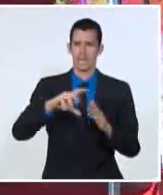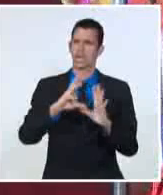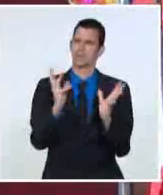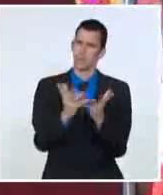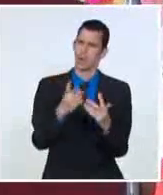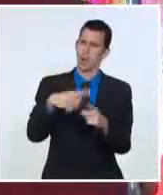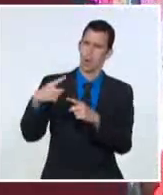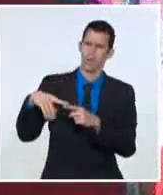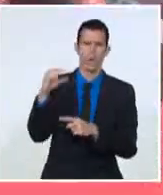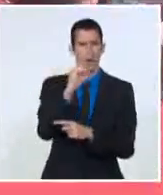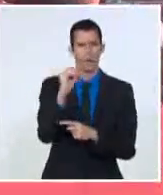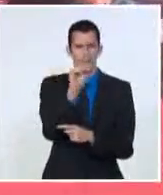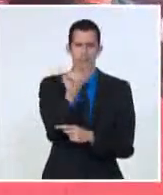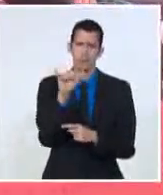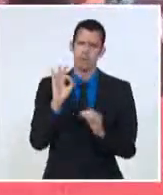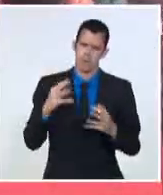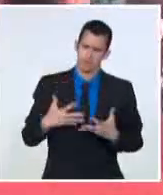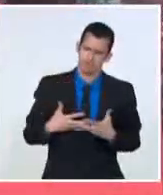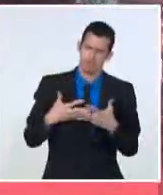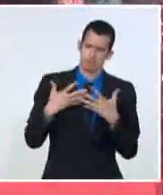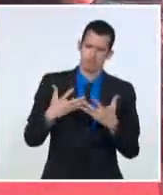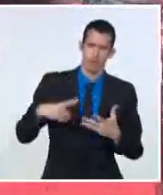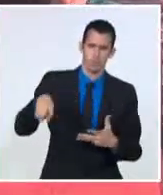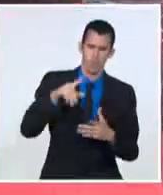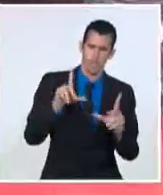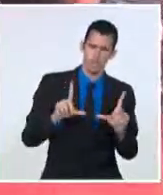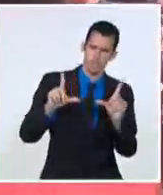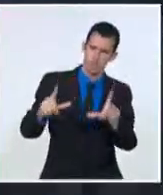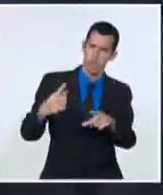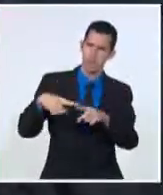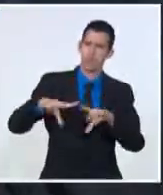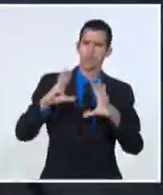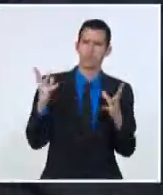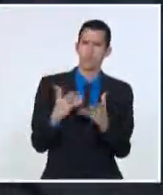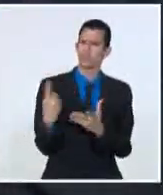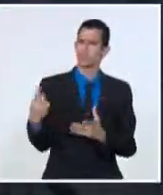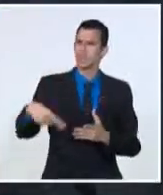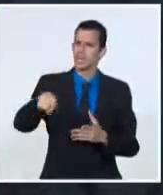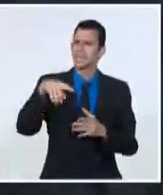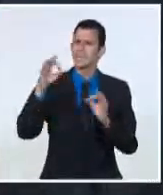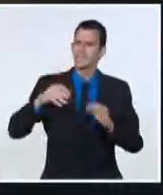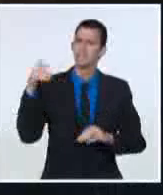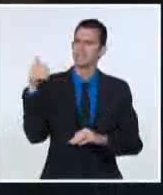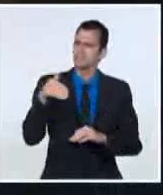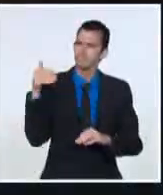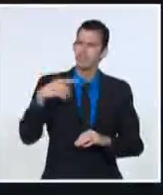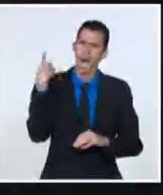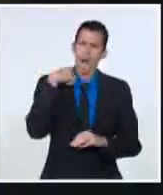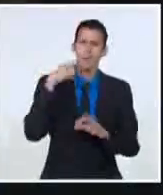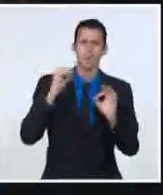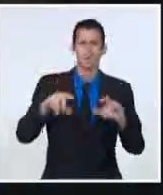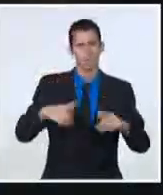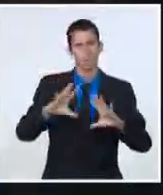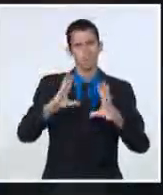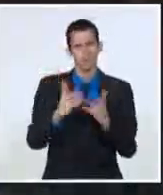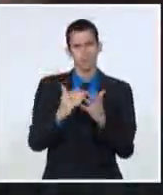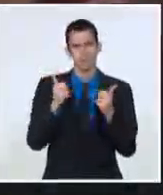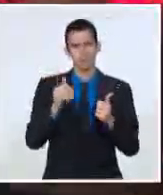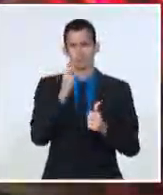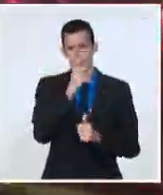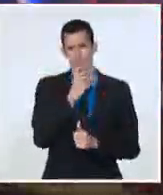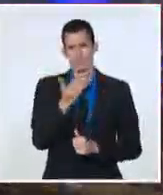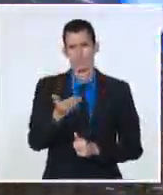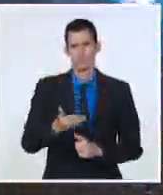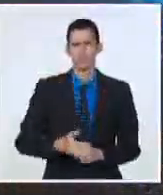insigne de la provincia por la trayectoria y sus presentaciones en repartos de la ciudad en Camagüey Jaime